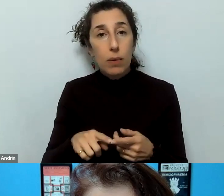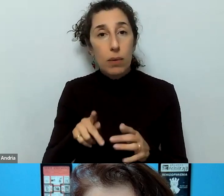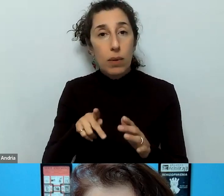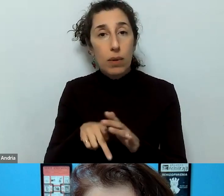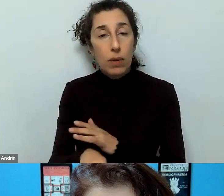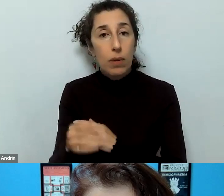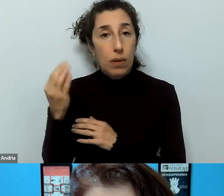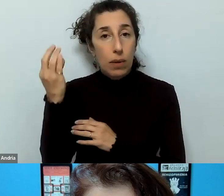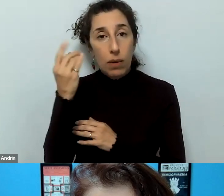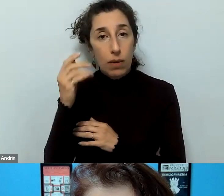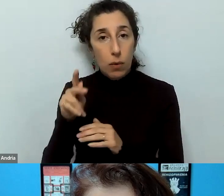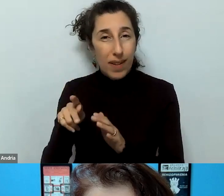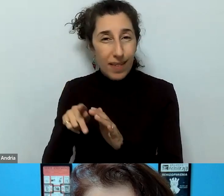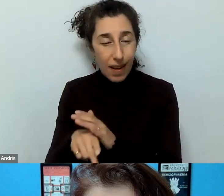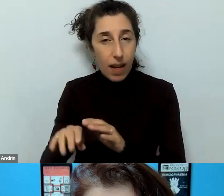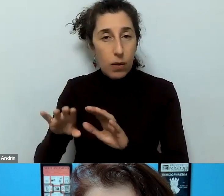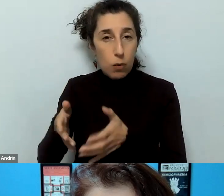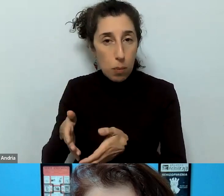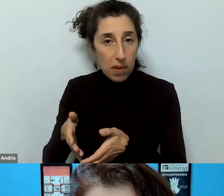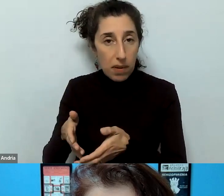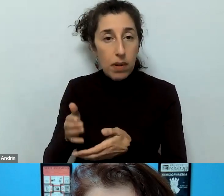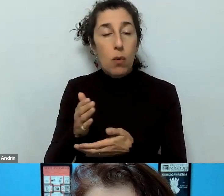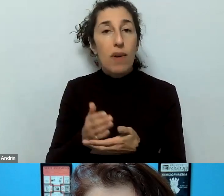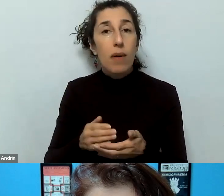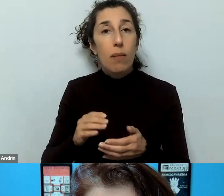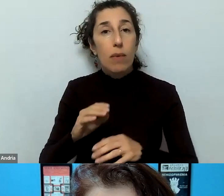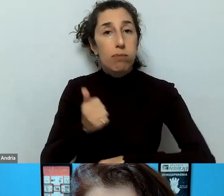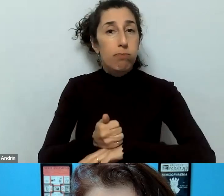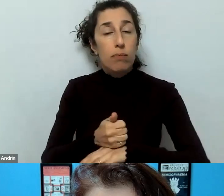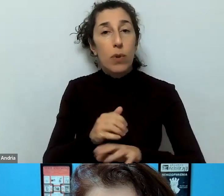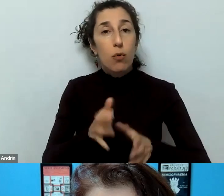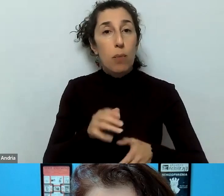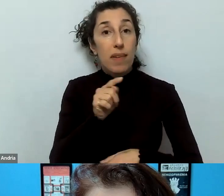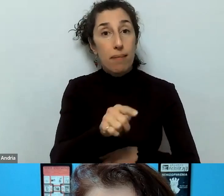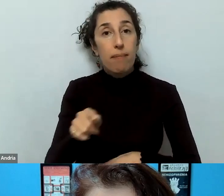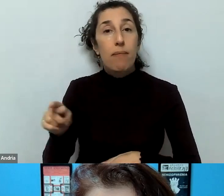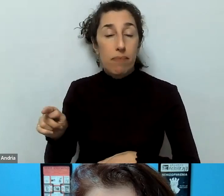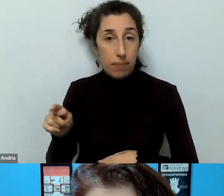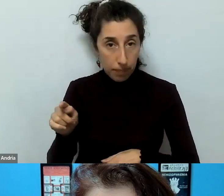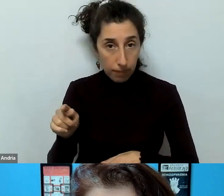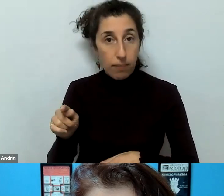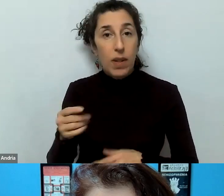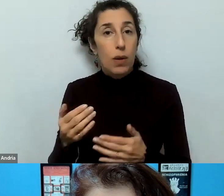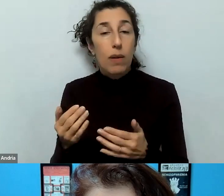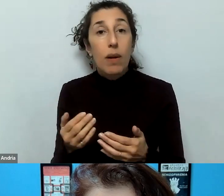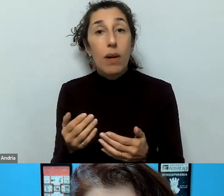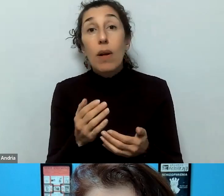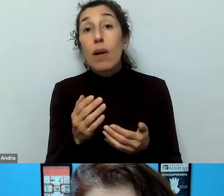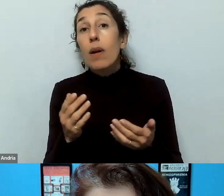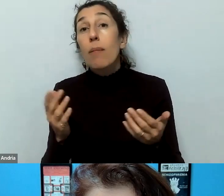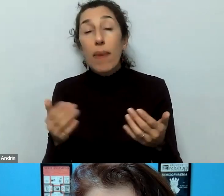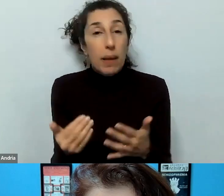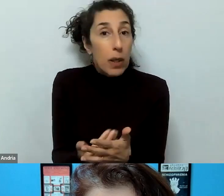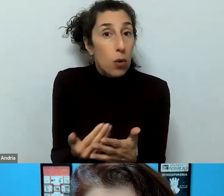suicidio, formando grupos. Lo que sí diré es que estos cambios de paradigmas es nuevo. Entonces, a